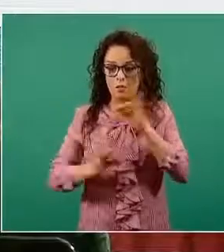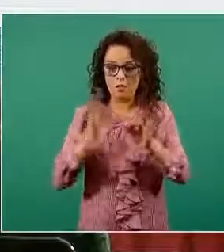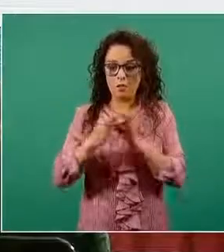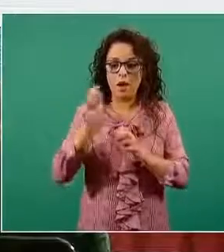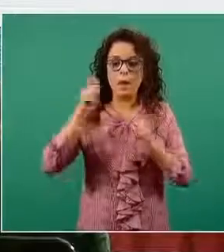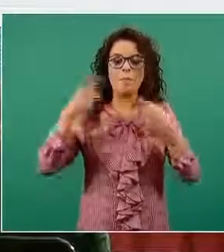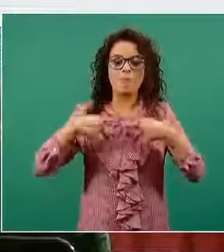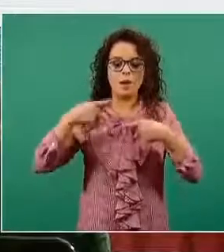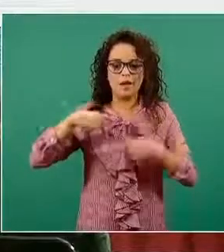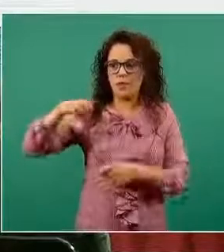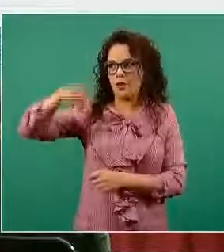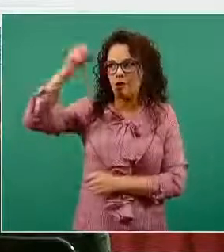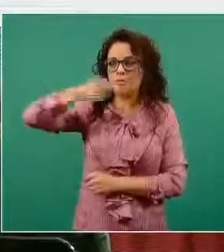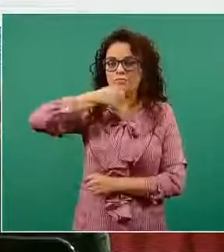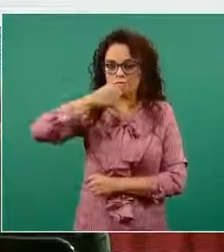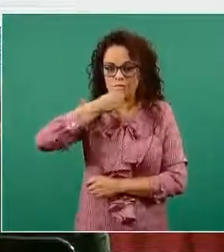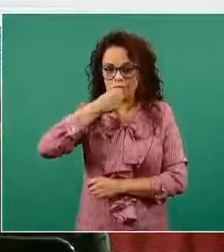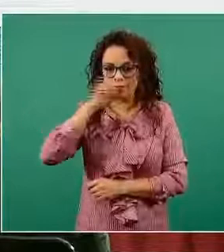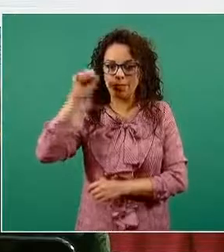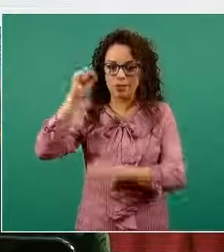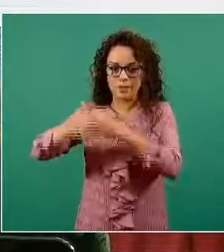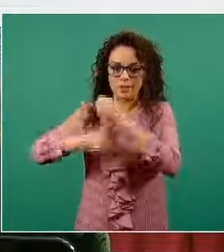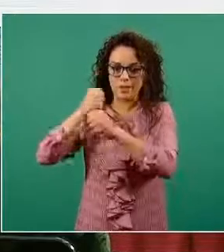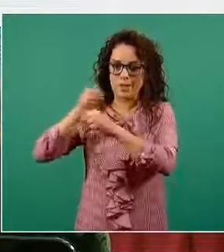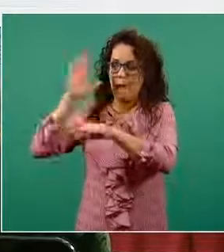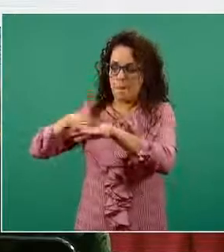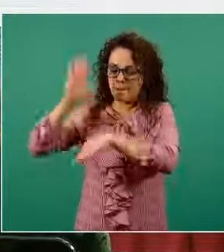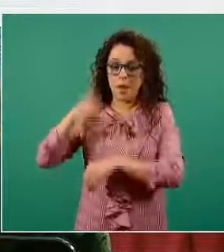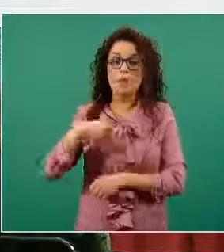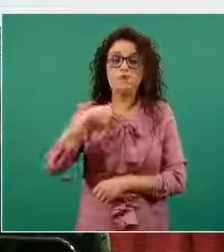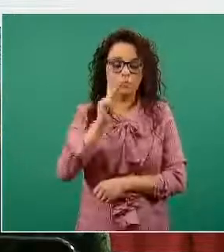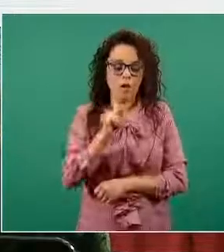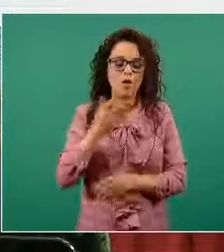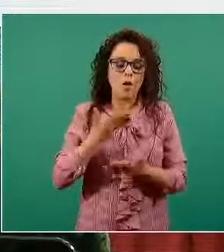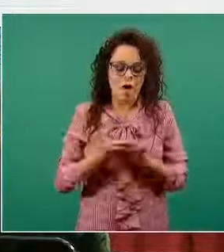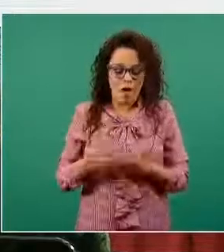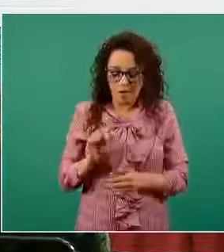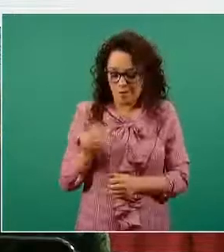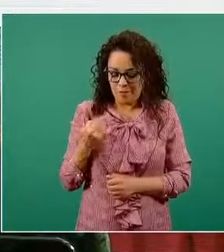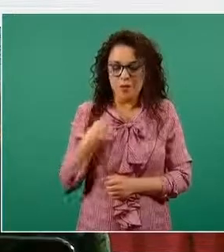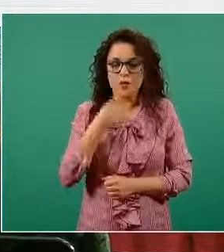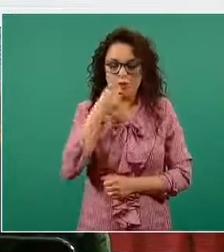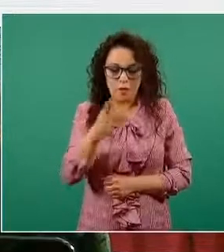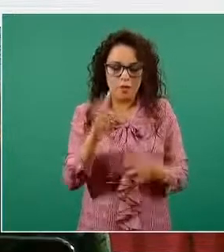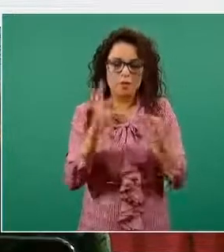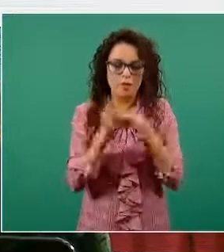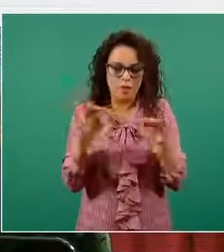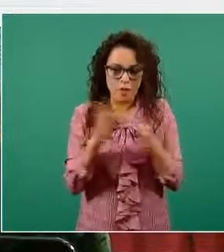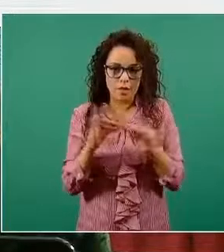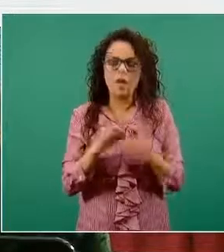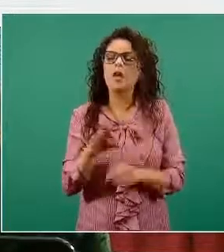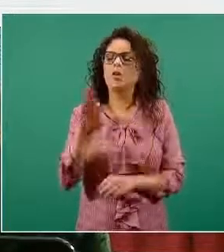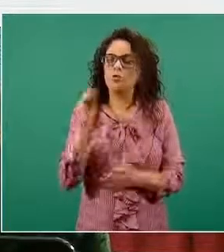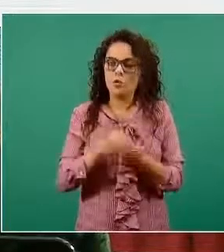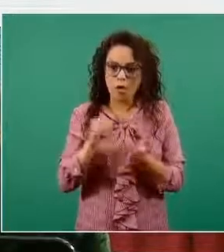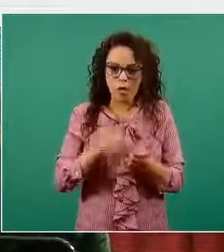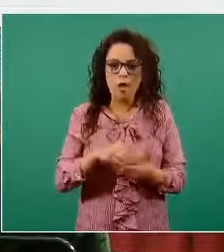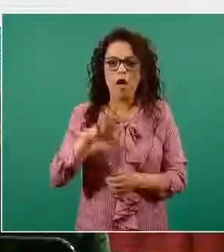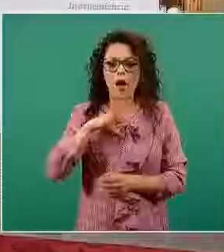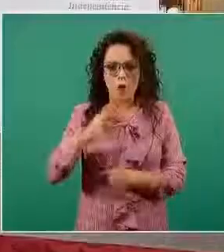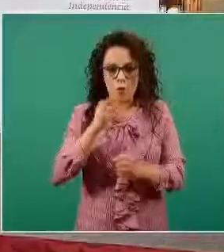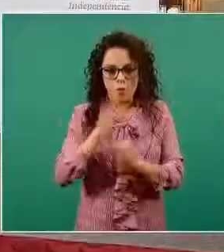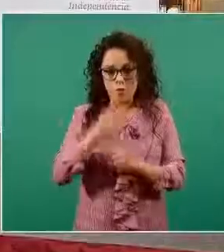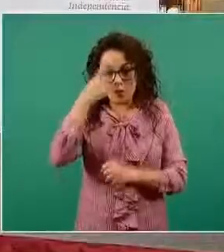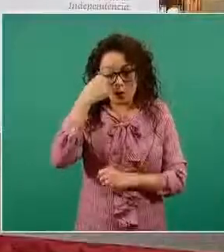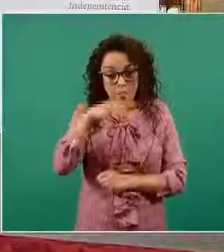énfasis en que de todos modos siga abierta la oportunidad para aquellas personas que no se hayan vacunado y tengan 60 años de edad